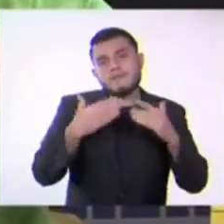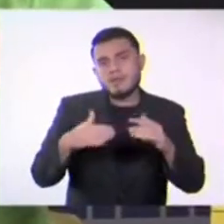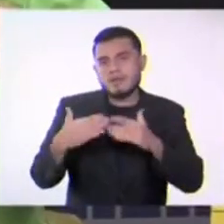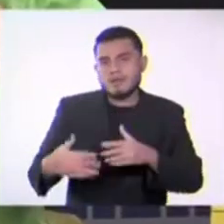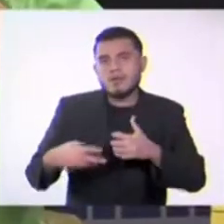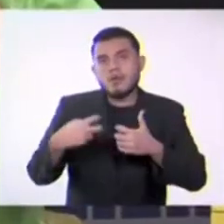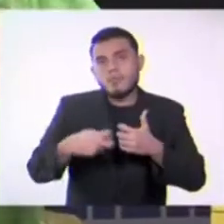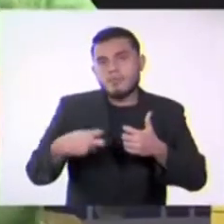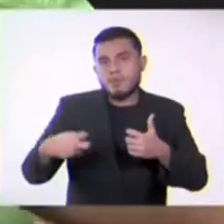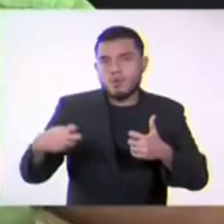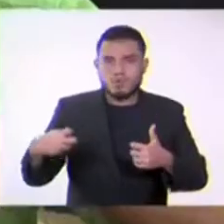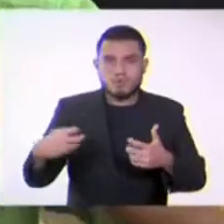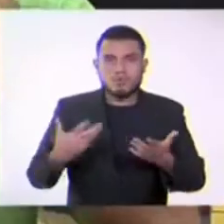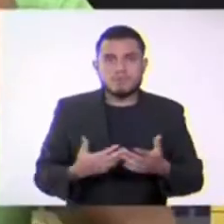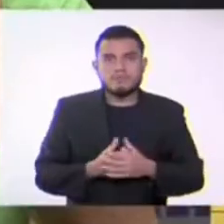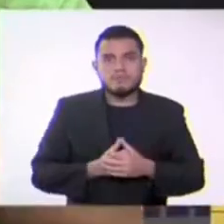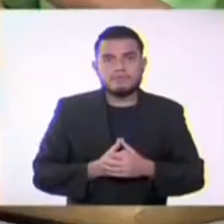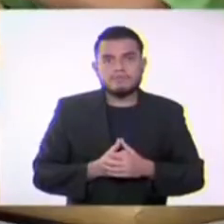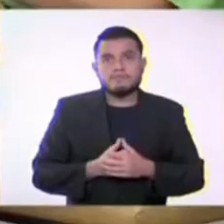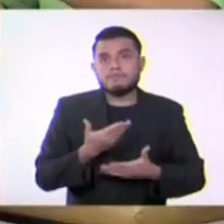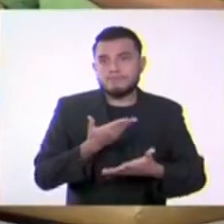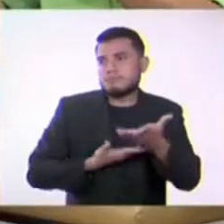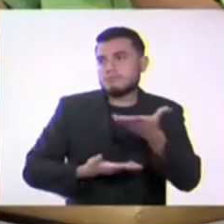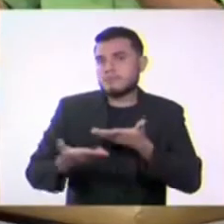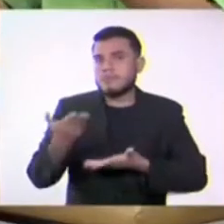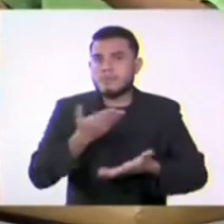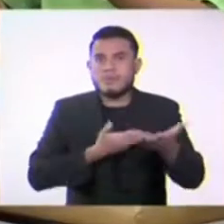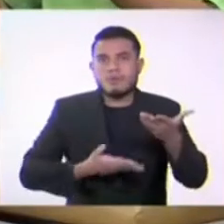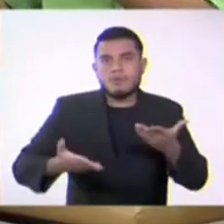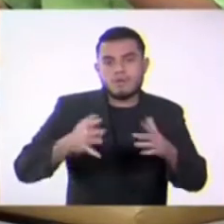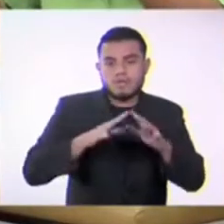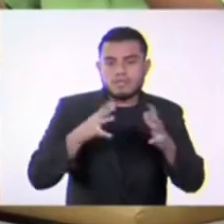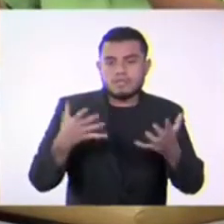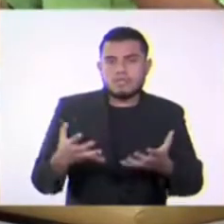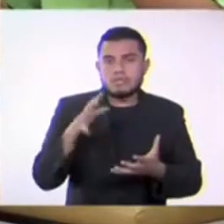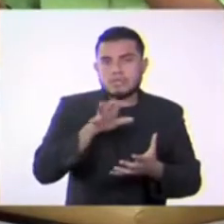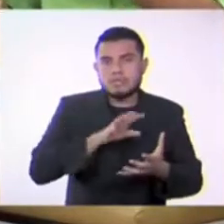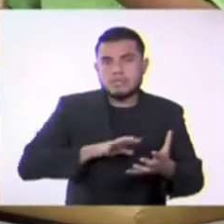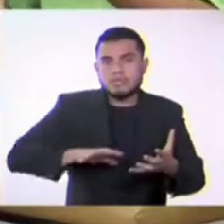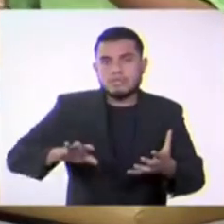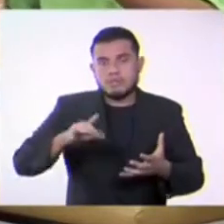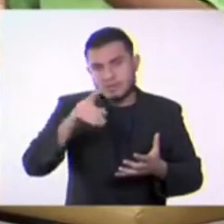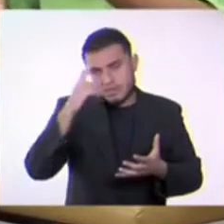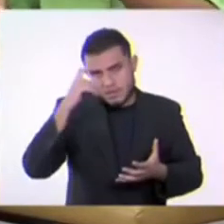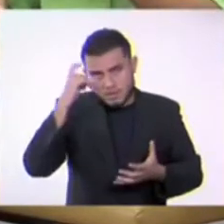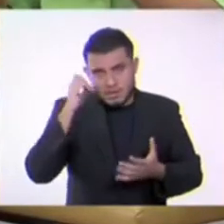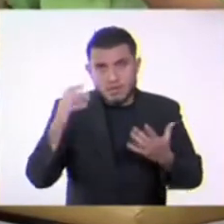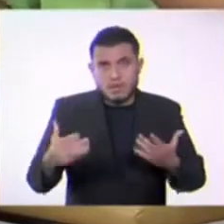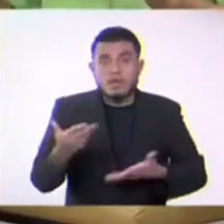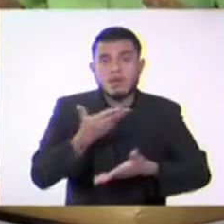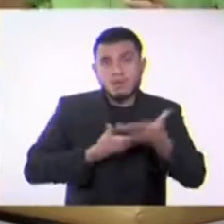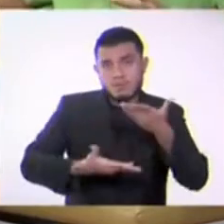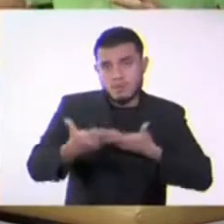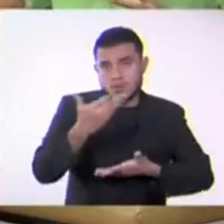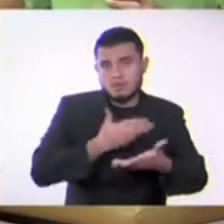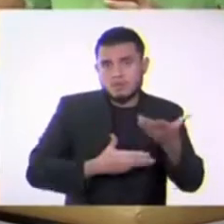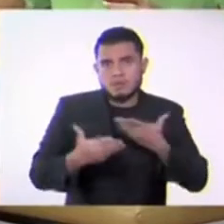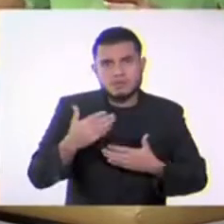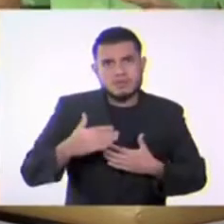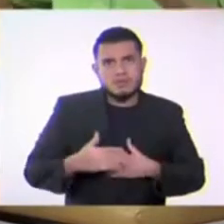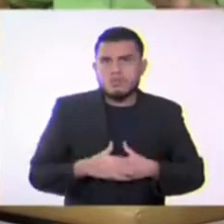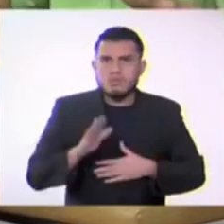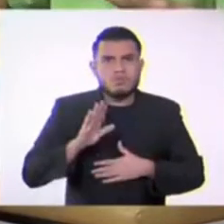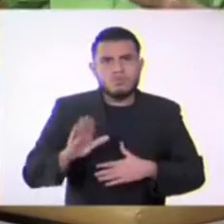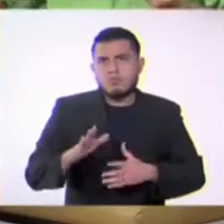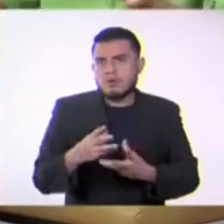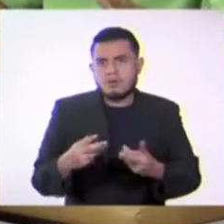de arbitrar diferencias comerciales. Porque recordemos que el comercio, incluso durante la Guerra Fría, nunca dejó de existir.